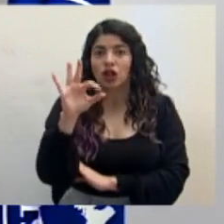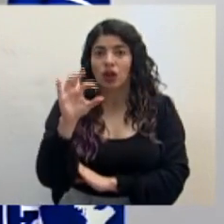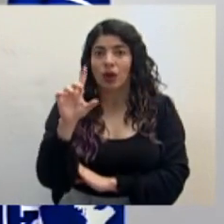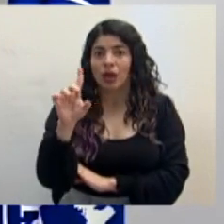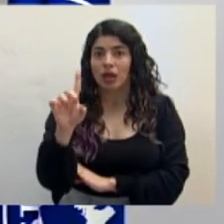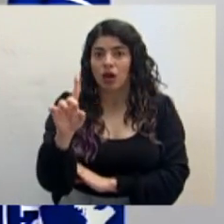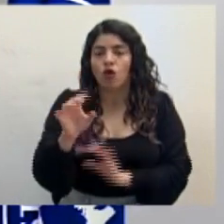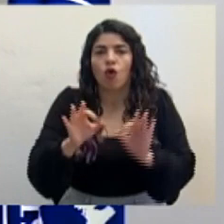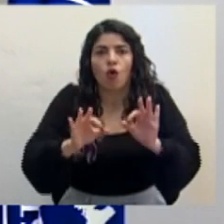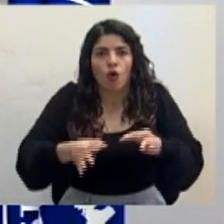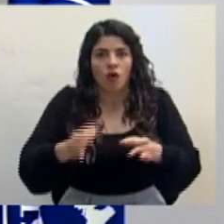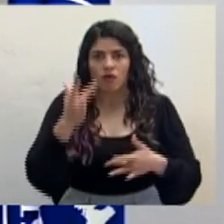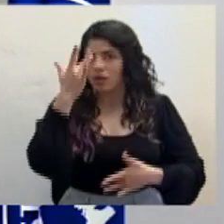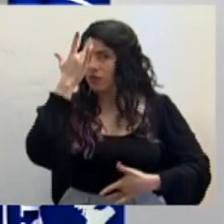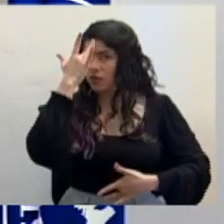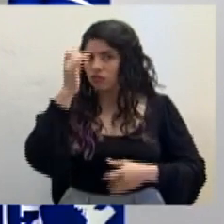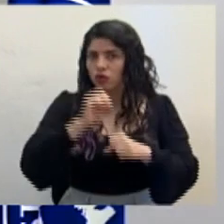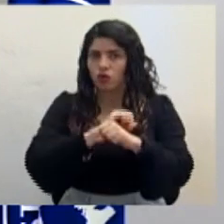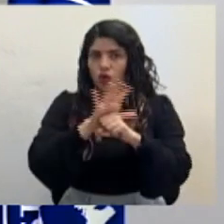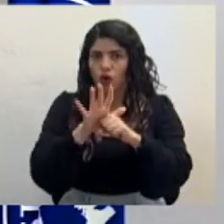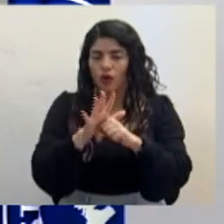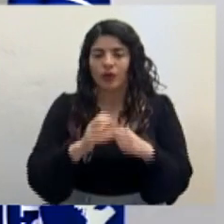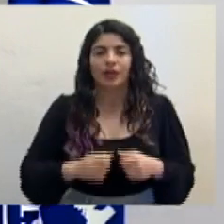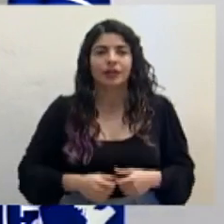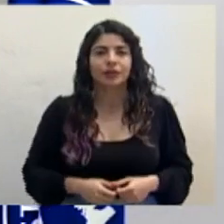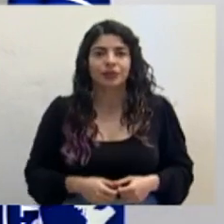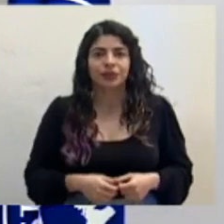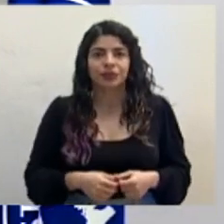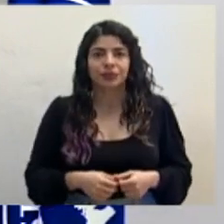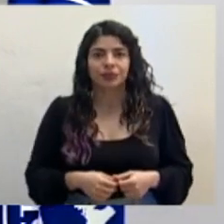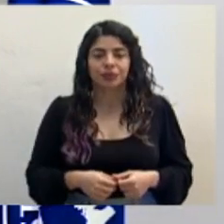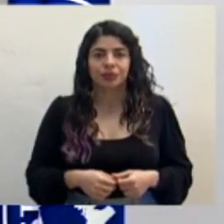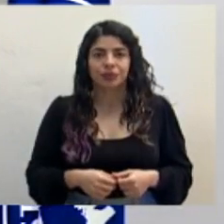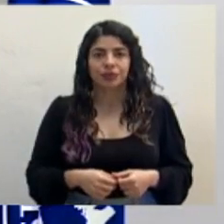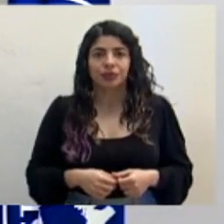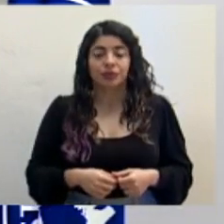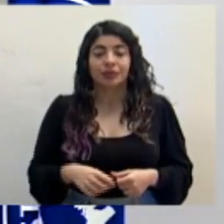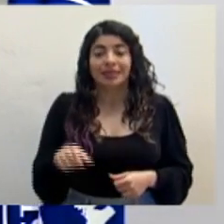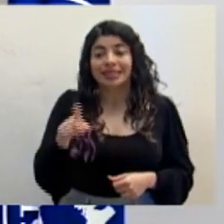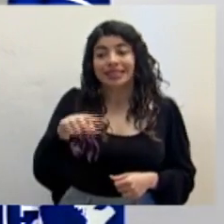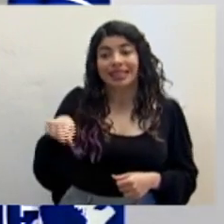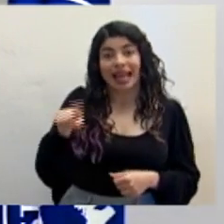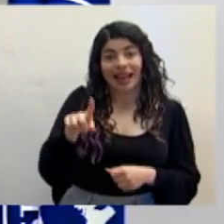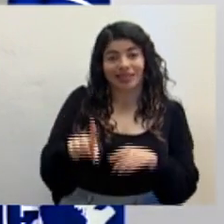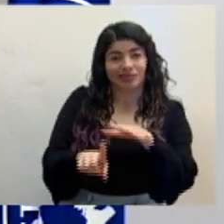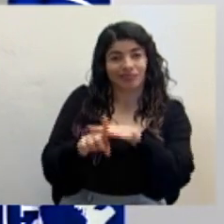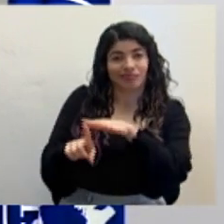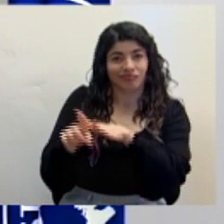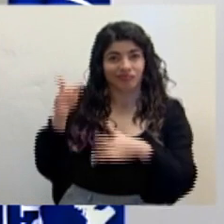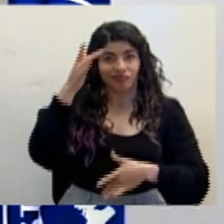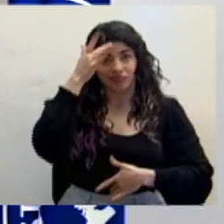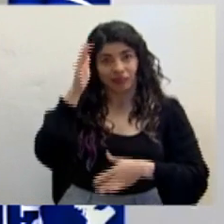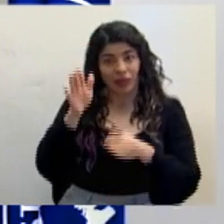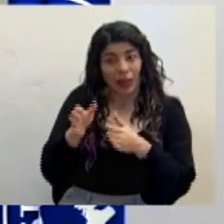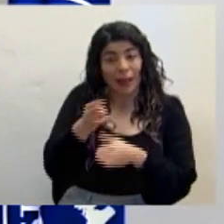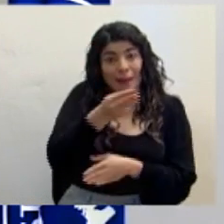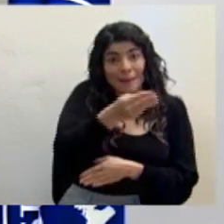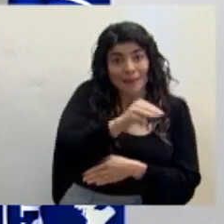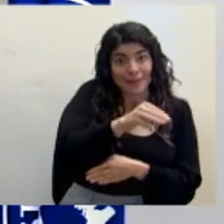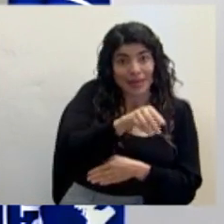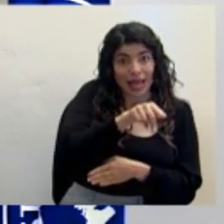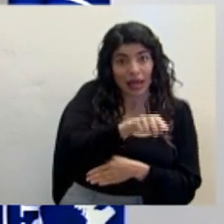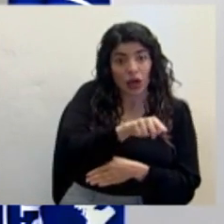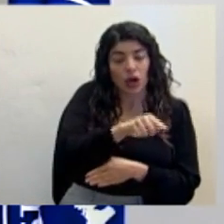173.591 casos confirmados por COVID-19. De los casos registrados, el día